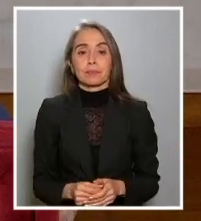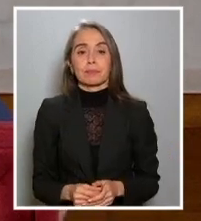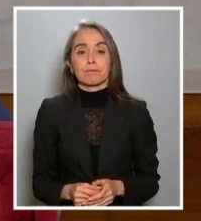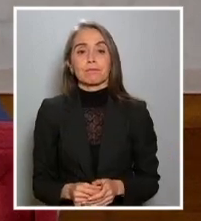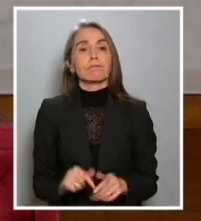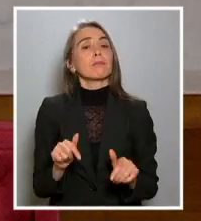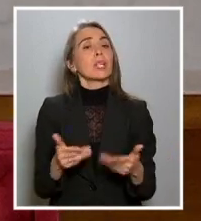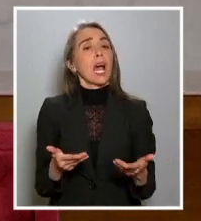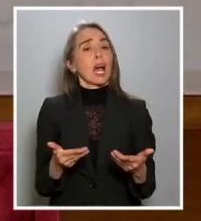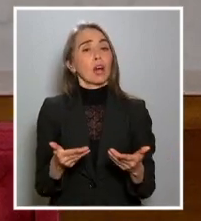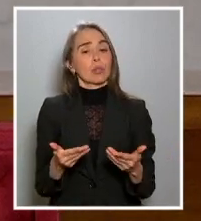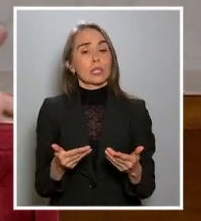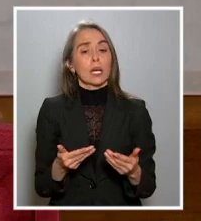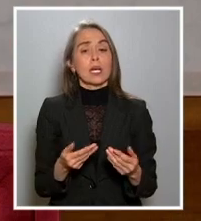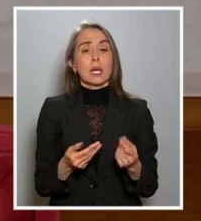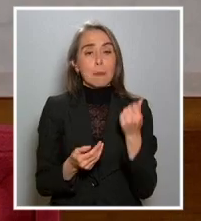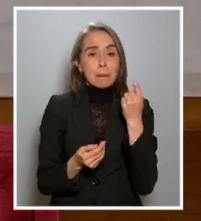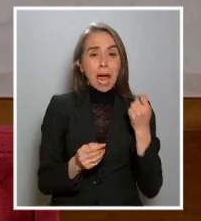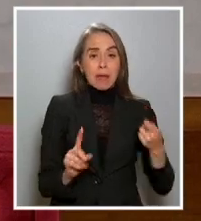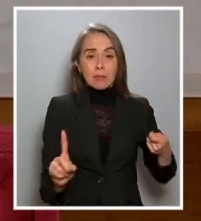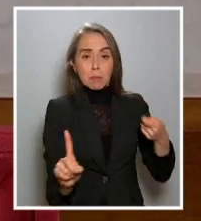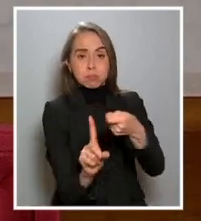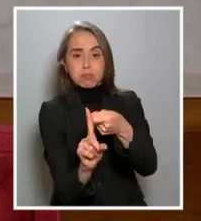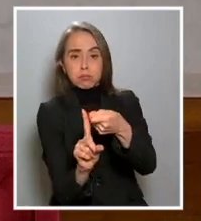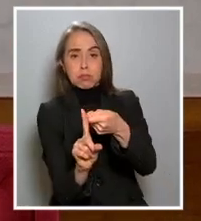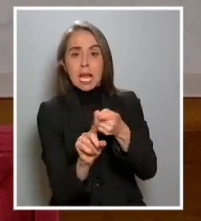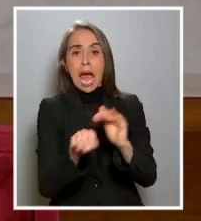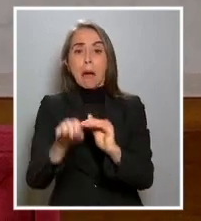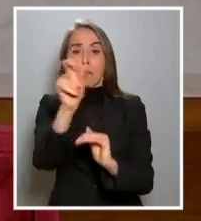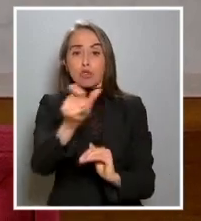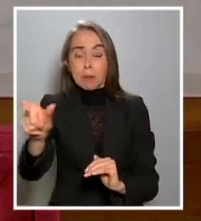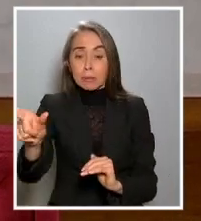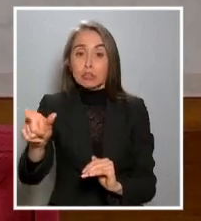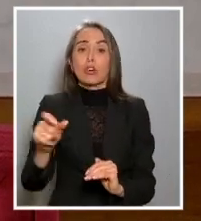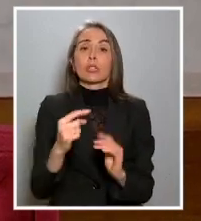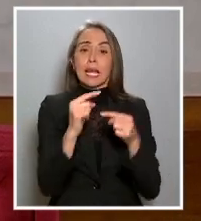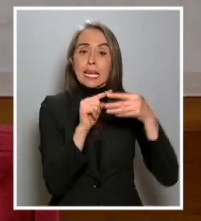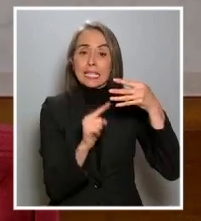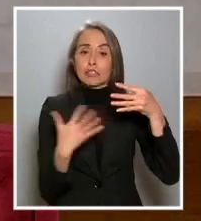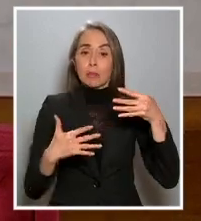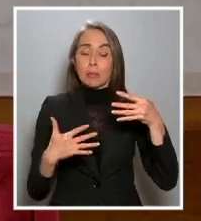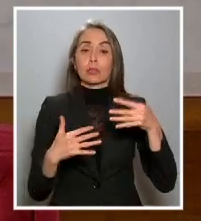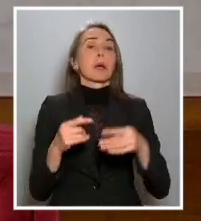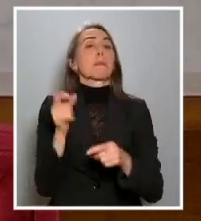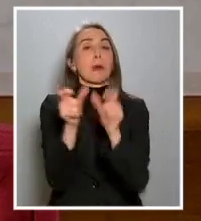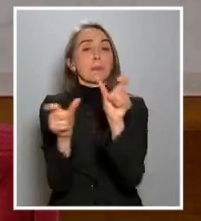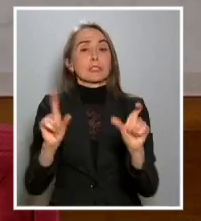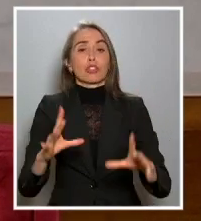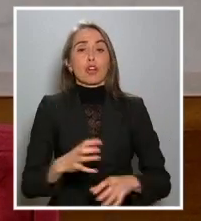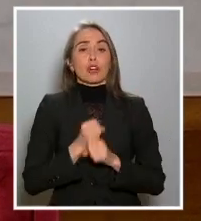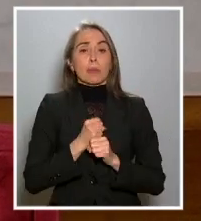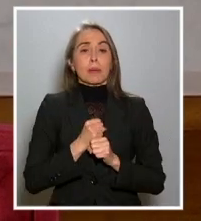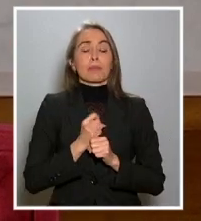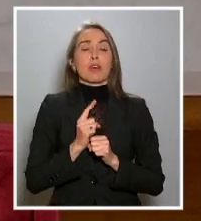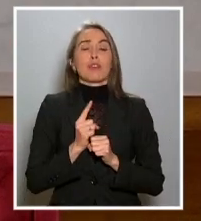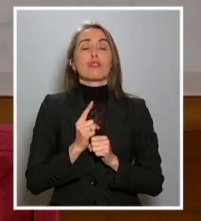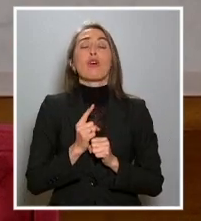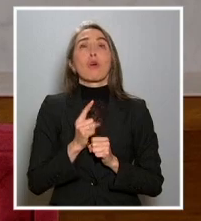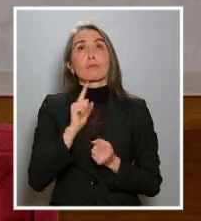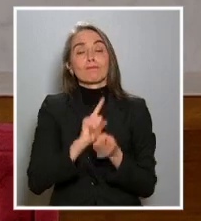Ahora, los apoyos directos, como los que he mencionado, son importantes, pero no empoderan ni crean capital social de largo